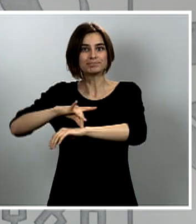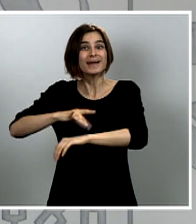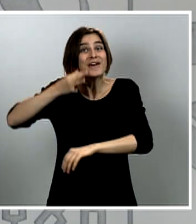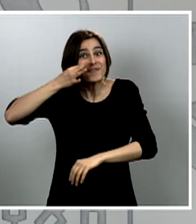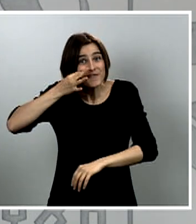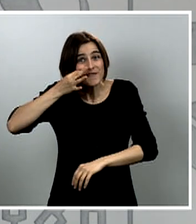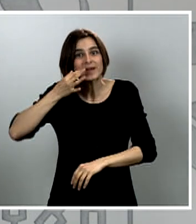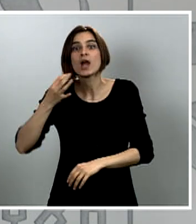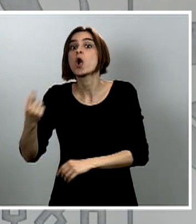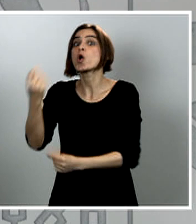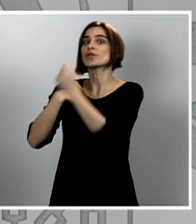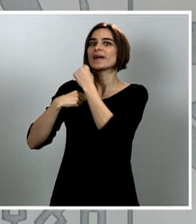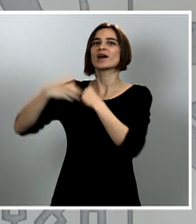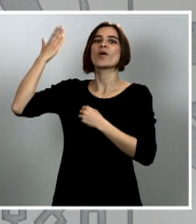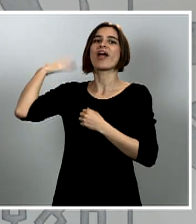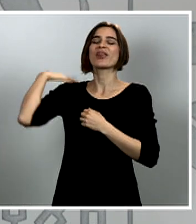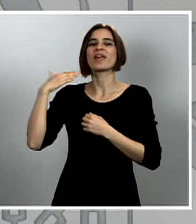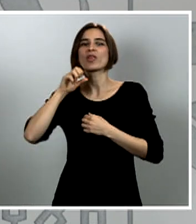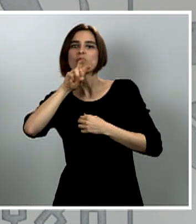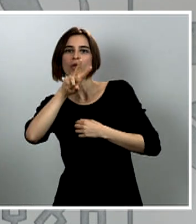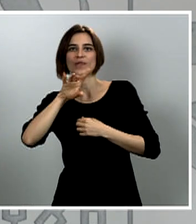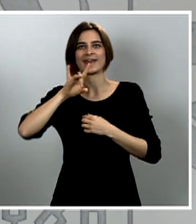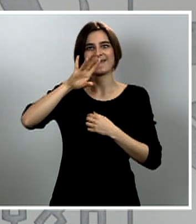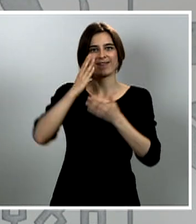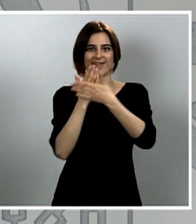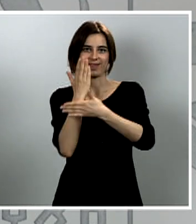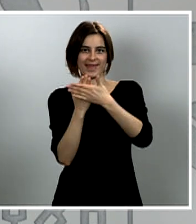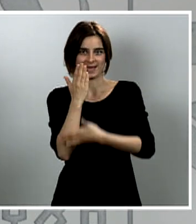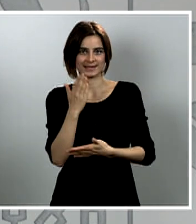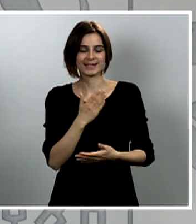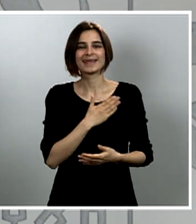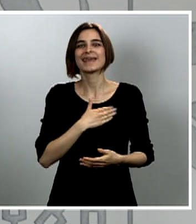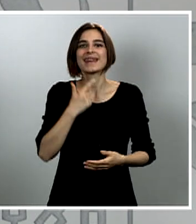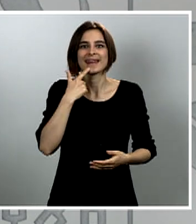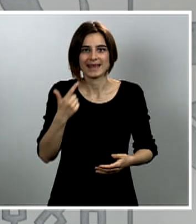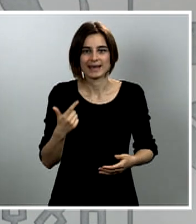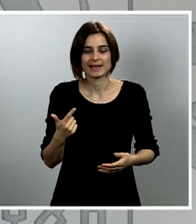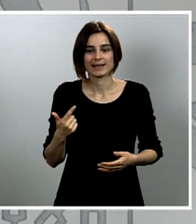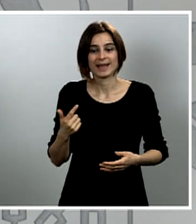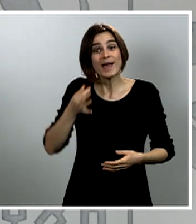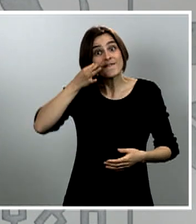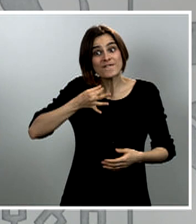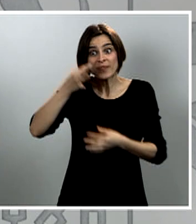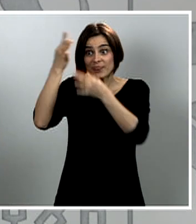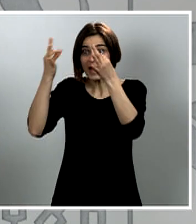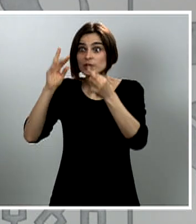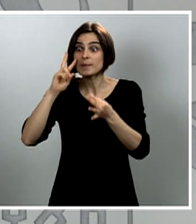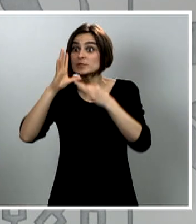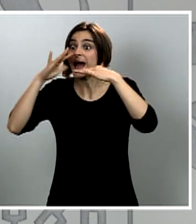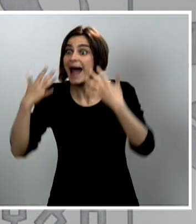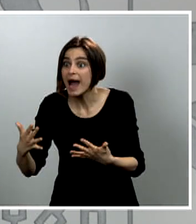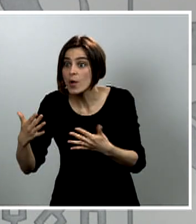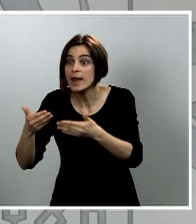Es decir, fueron contagios que en parte vienen de periodos anteriores al que estamos observando